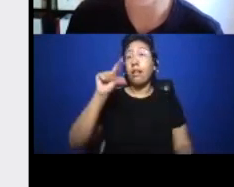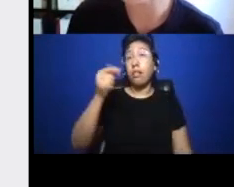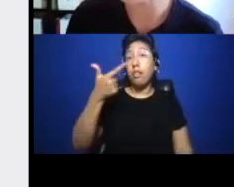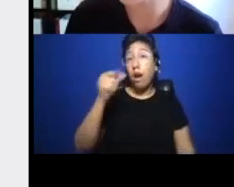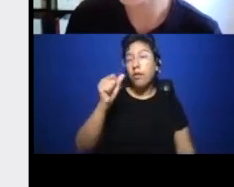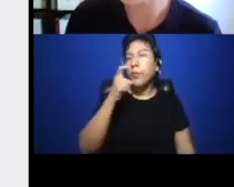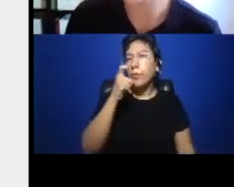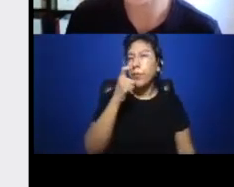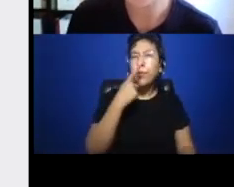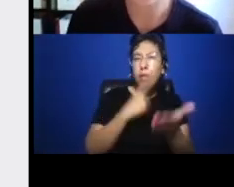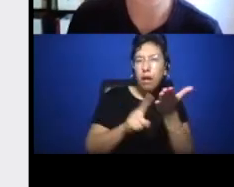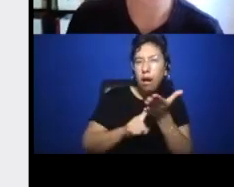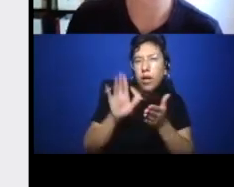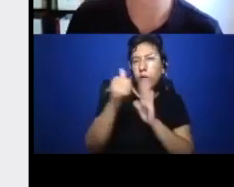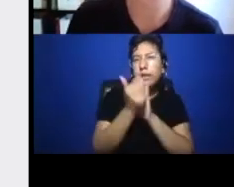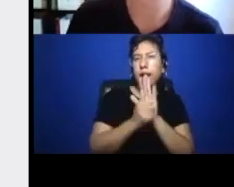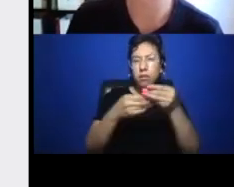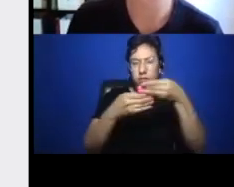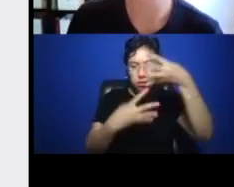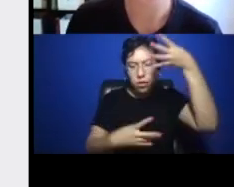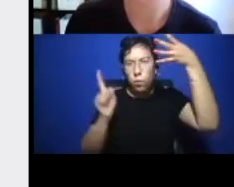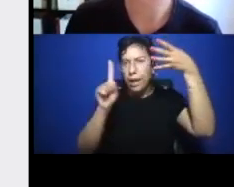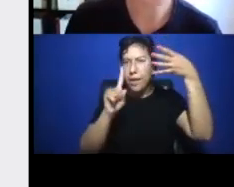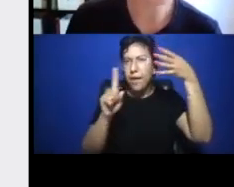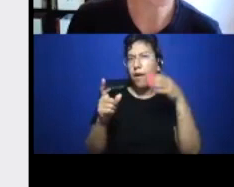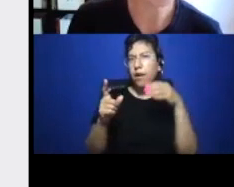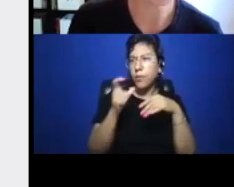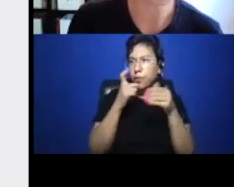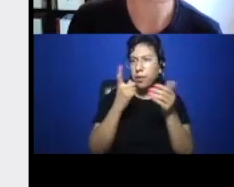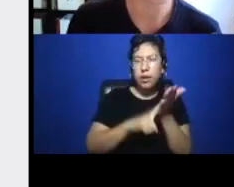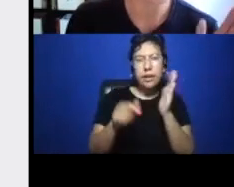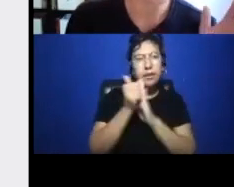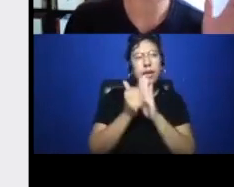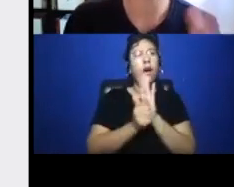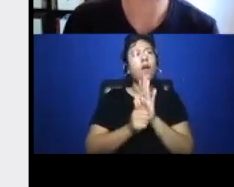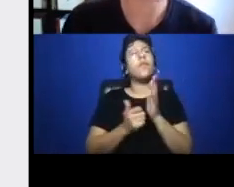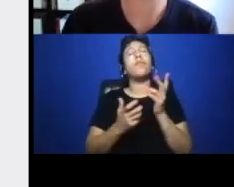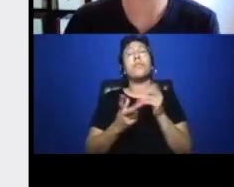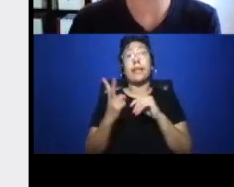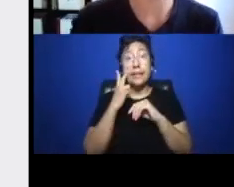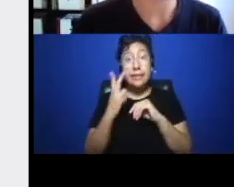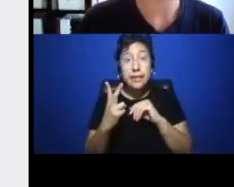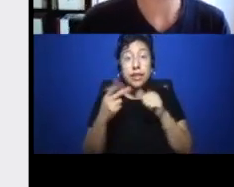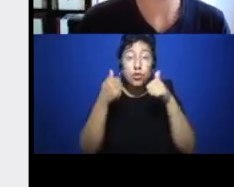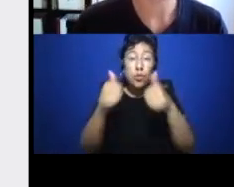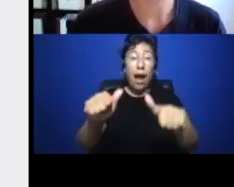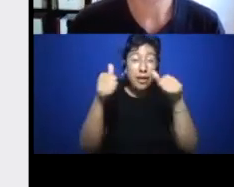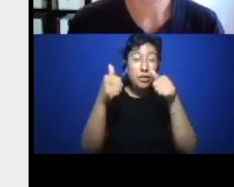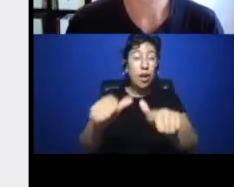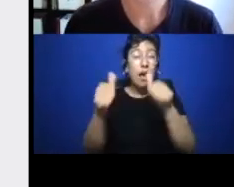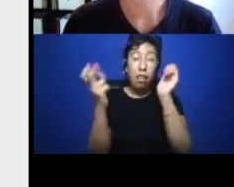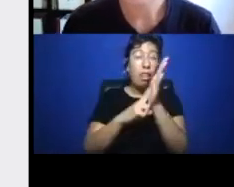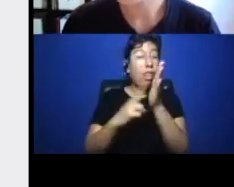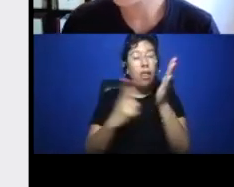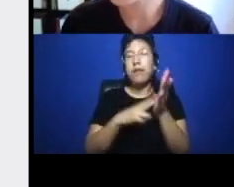los registros de quien se ha iniciado una sesión en tu cuenta. A veces puedes ver que alguien ha tratado de entrar y